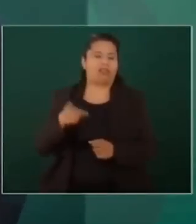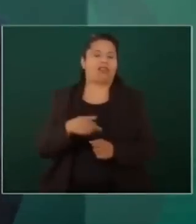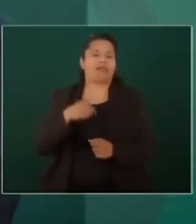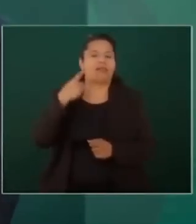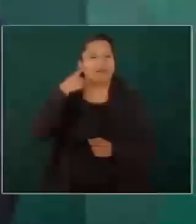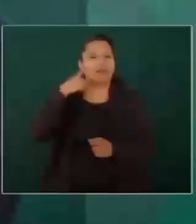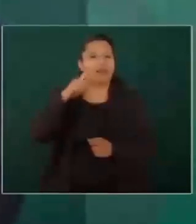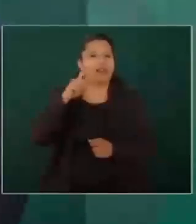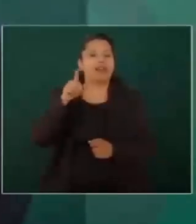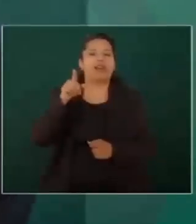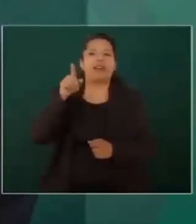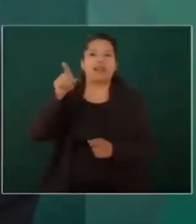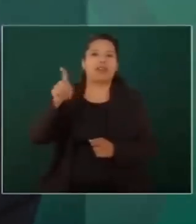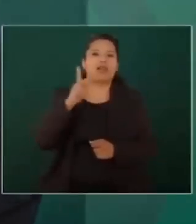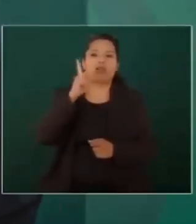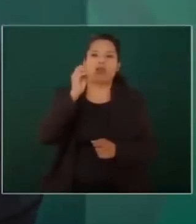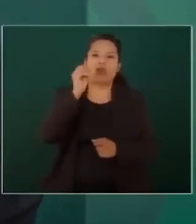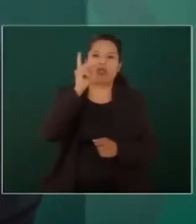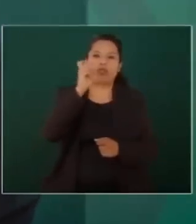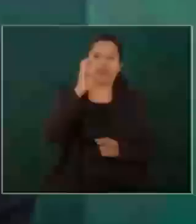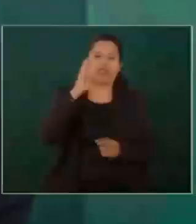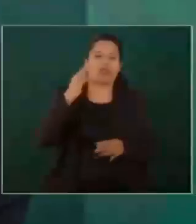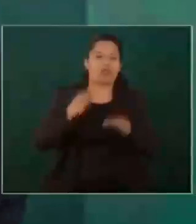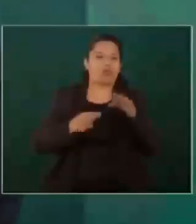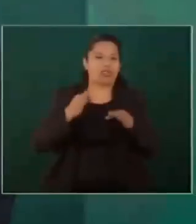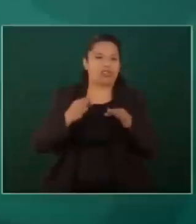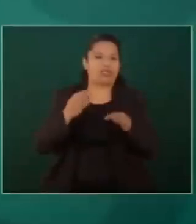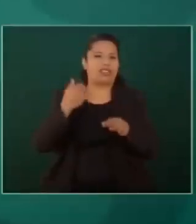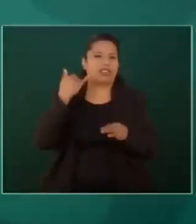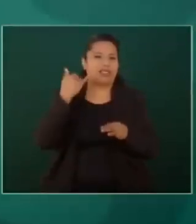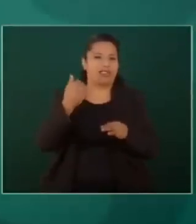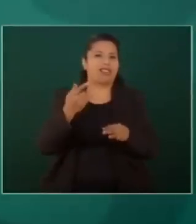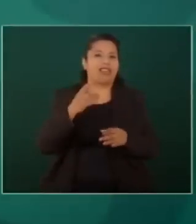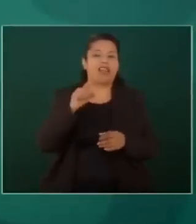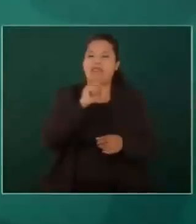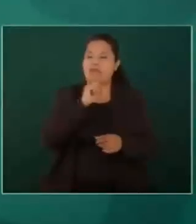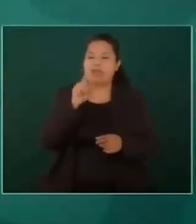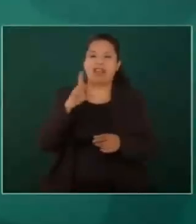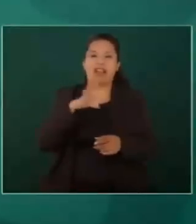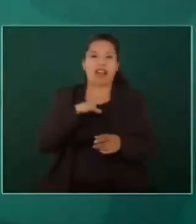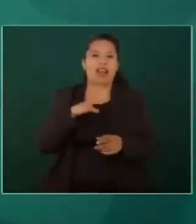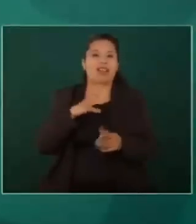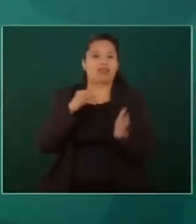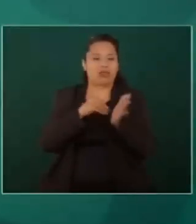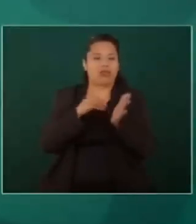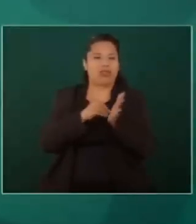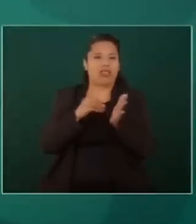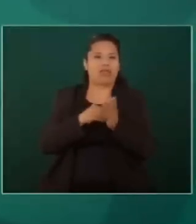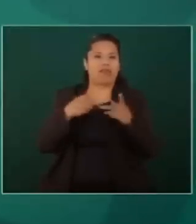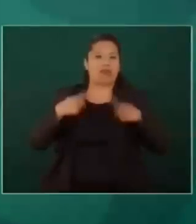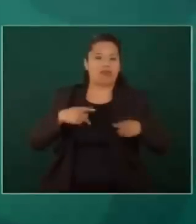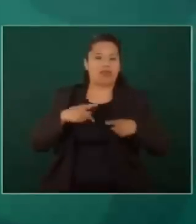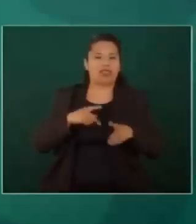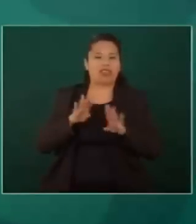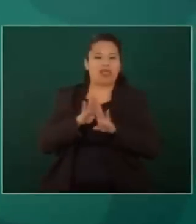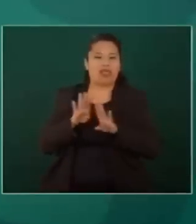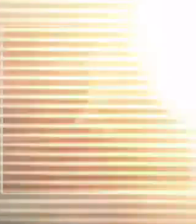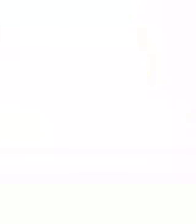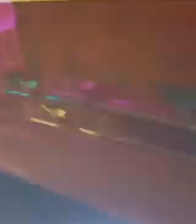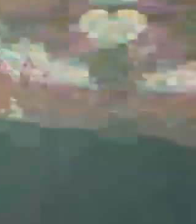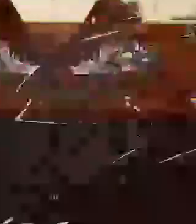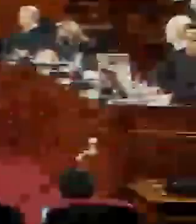sino en el Legislativo y en el Ejecutivo. Cada vez menos.